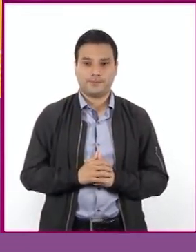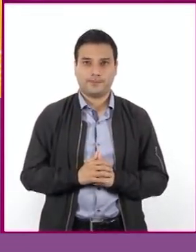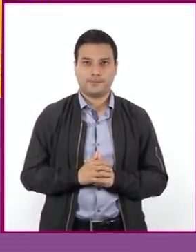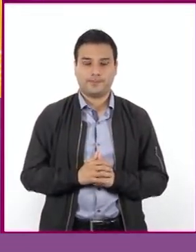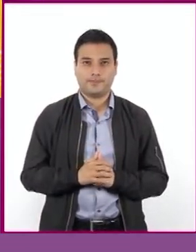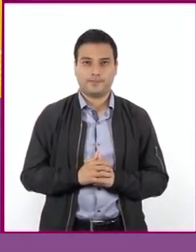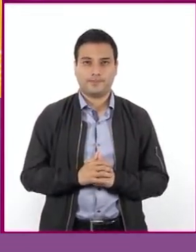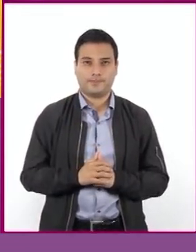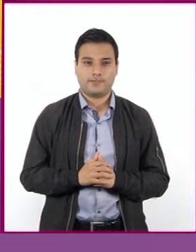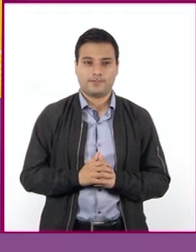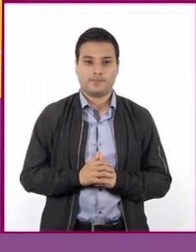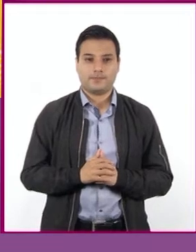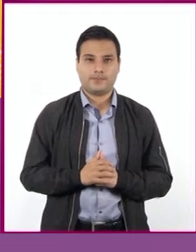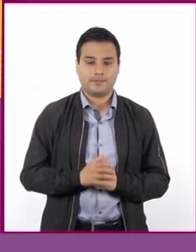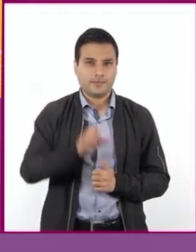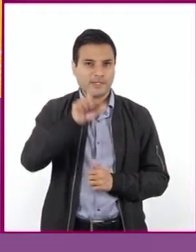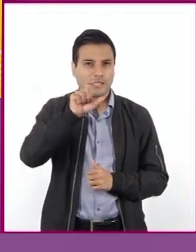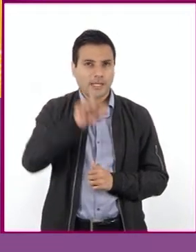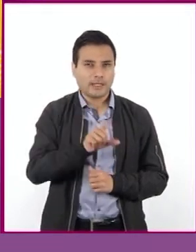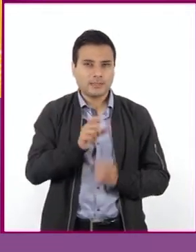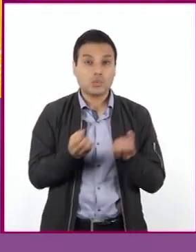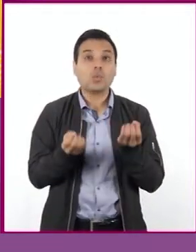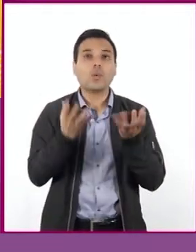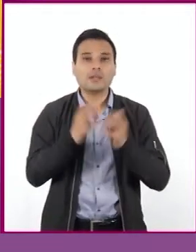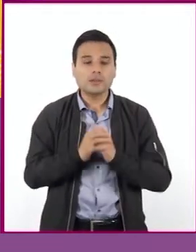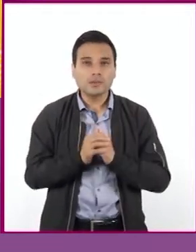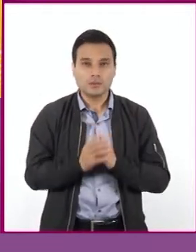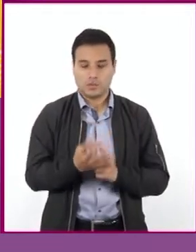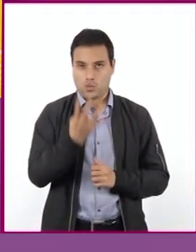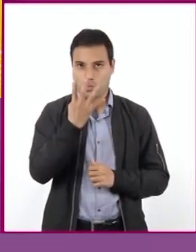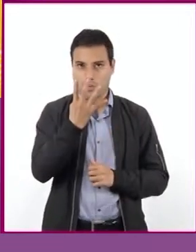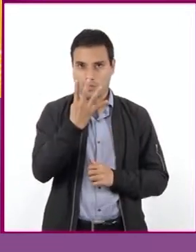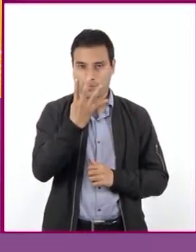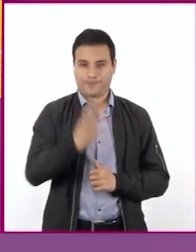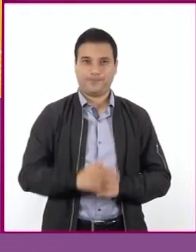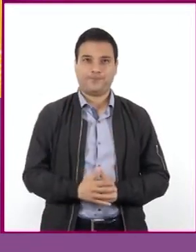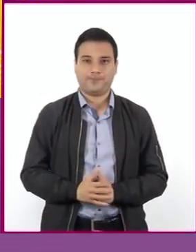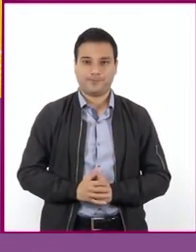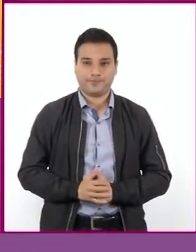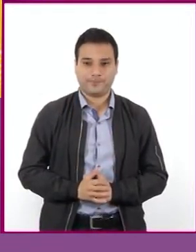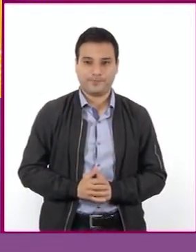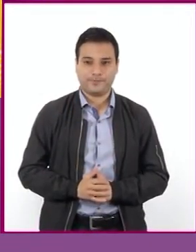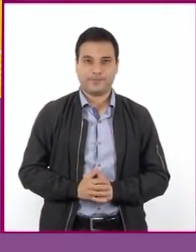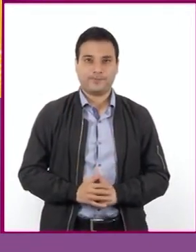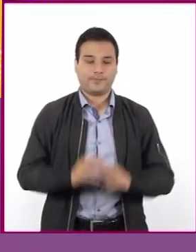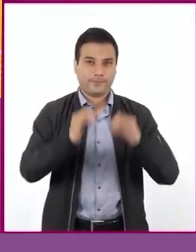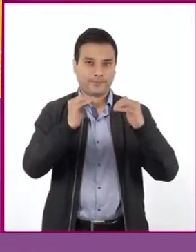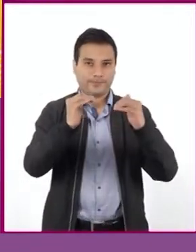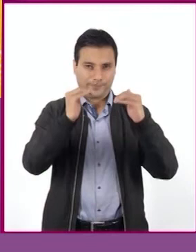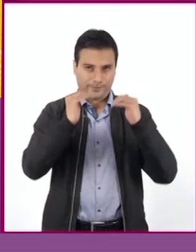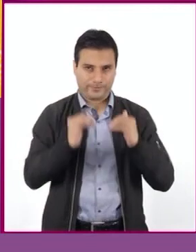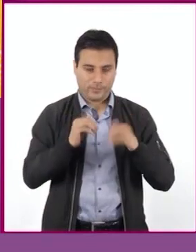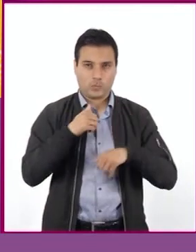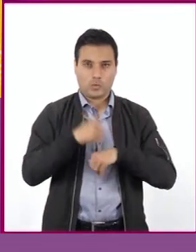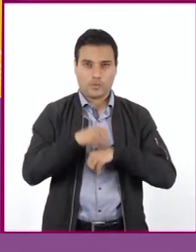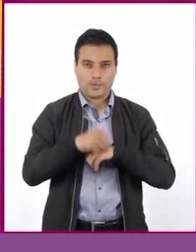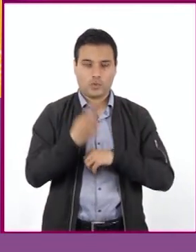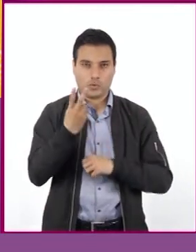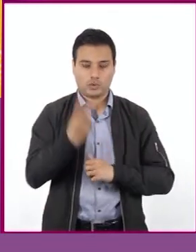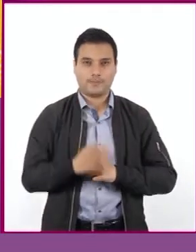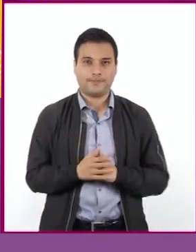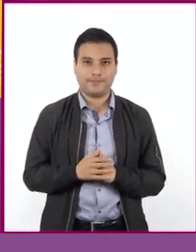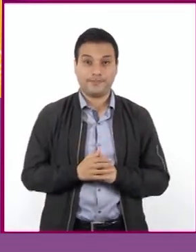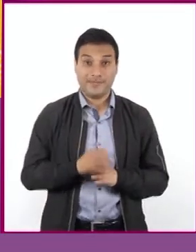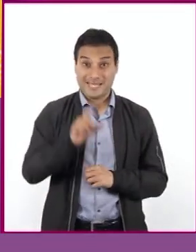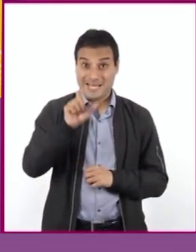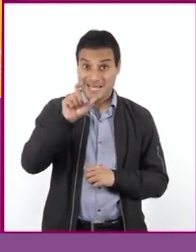de la incógnita x es igual a 4. Ahora, en el paso 2, eliminamos a la